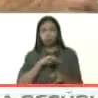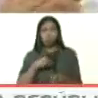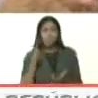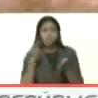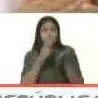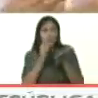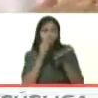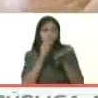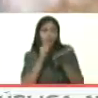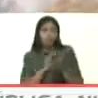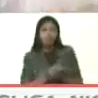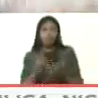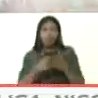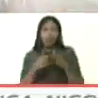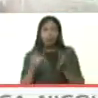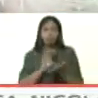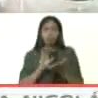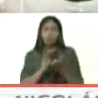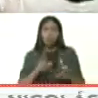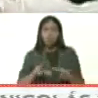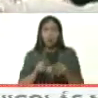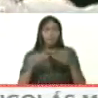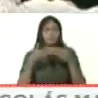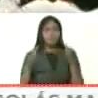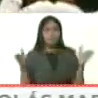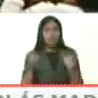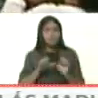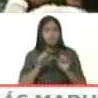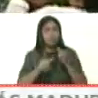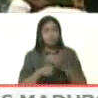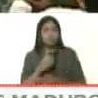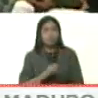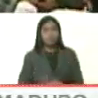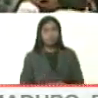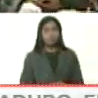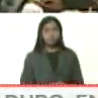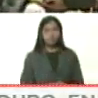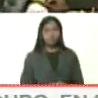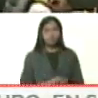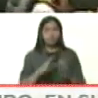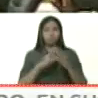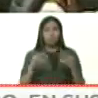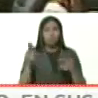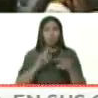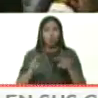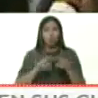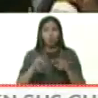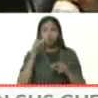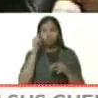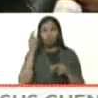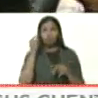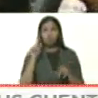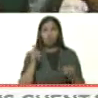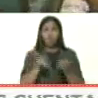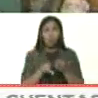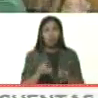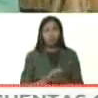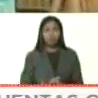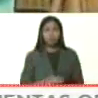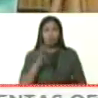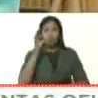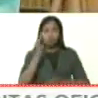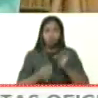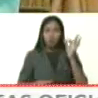Y los centros de vacunación quedan abiertos para todos los niños y niñas. Si por